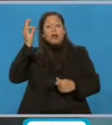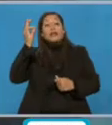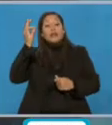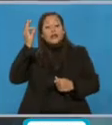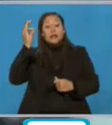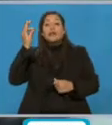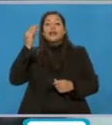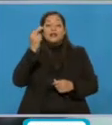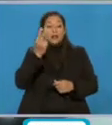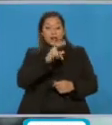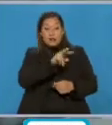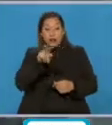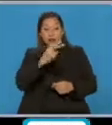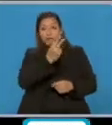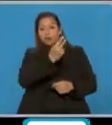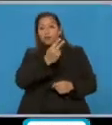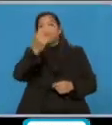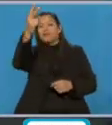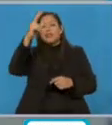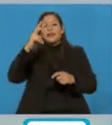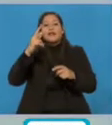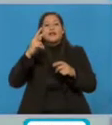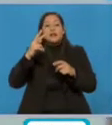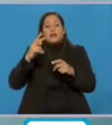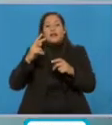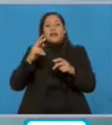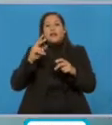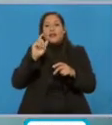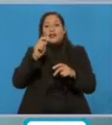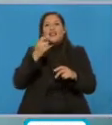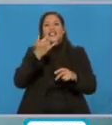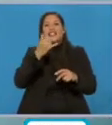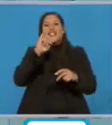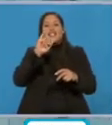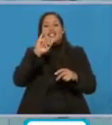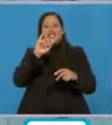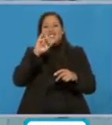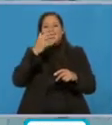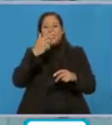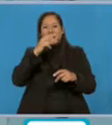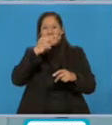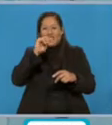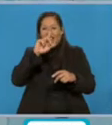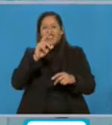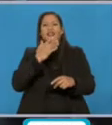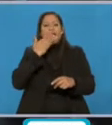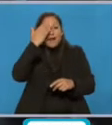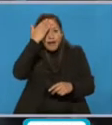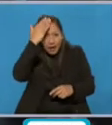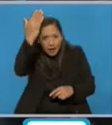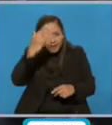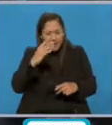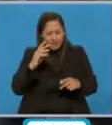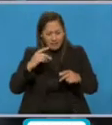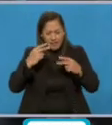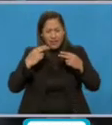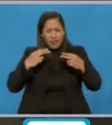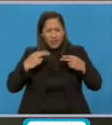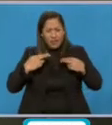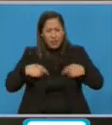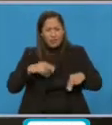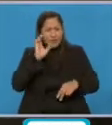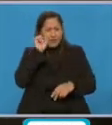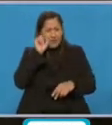que irse a pelear y a hacer el yihad y cambiar de religión y cambiar como